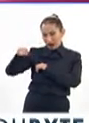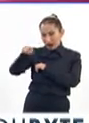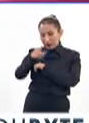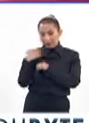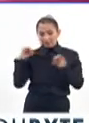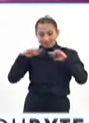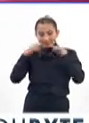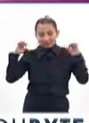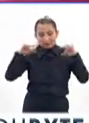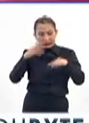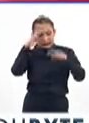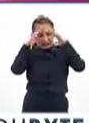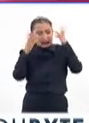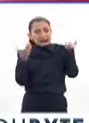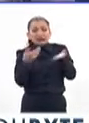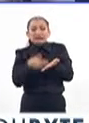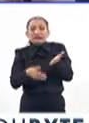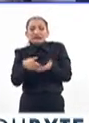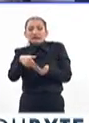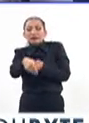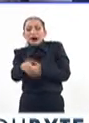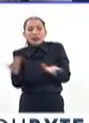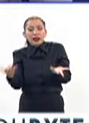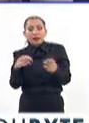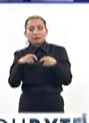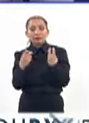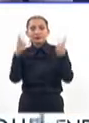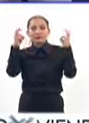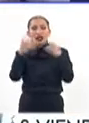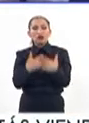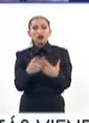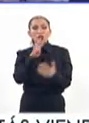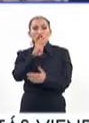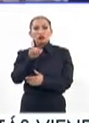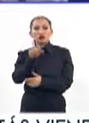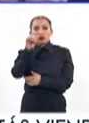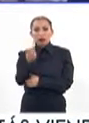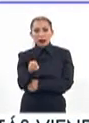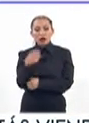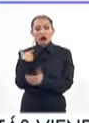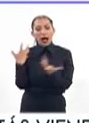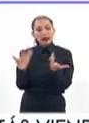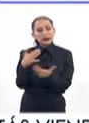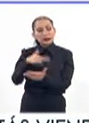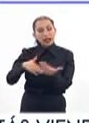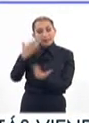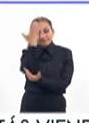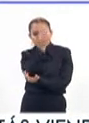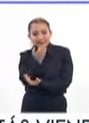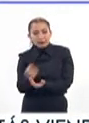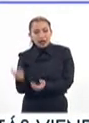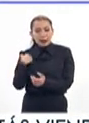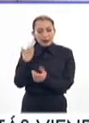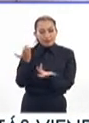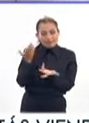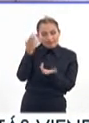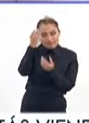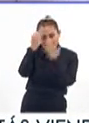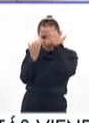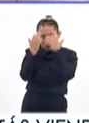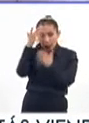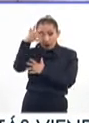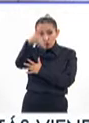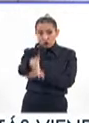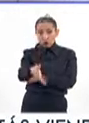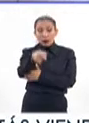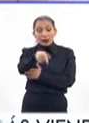se dieron cita para reflexionar al respecto en el panel Industria 4.0, generación de capacidades y competencias para el